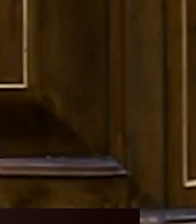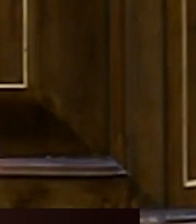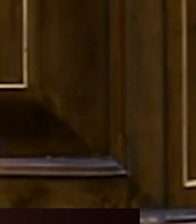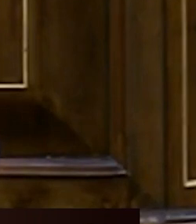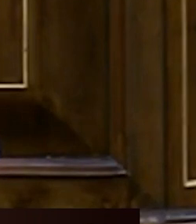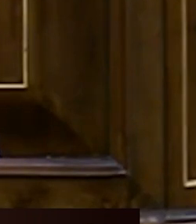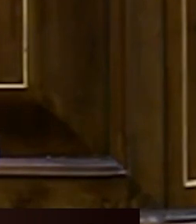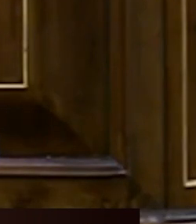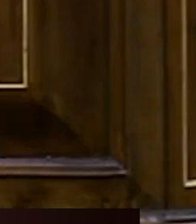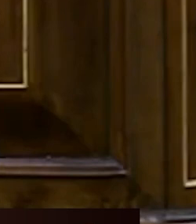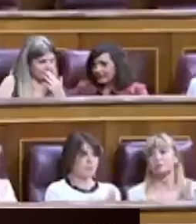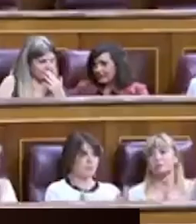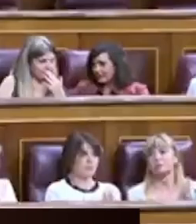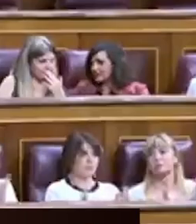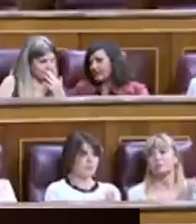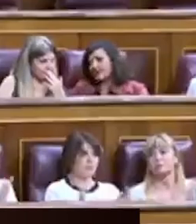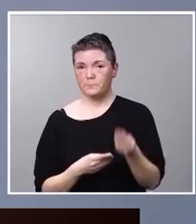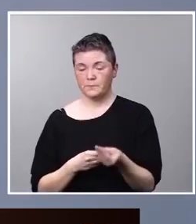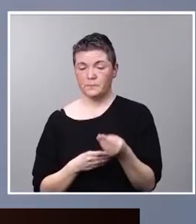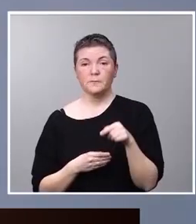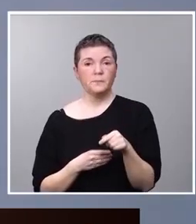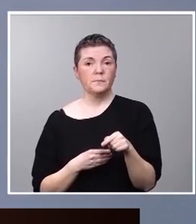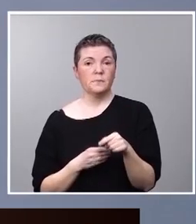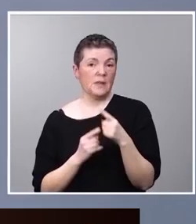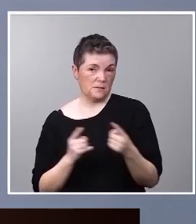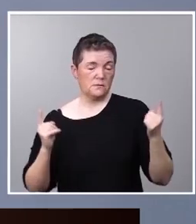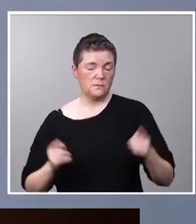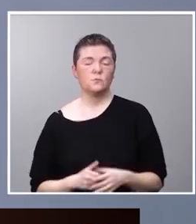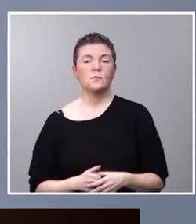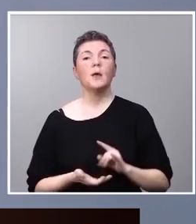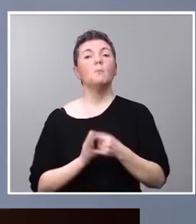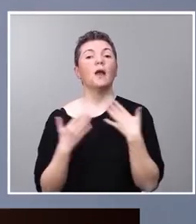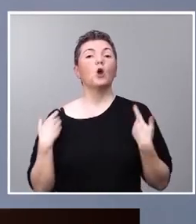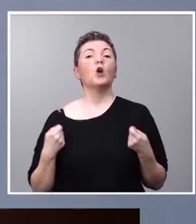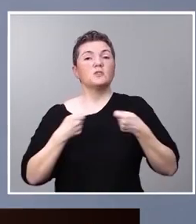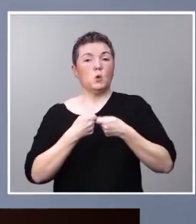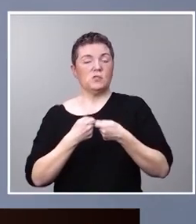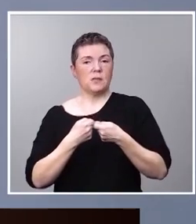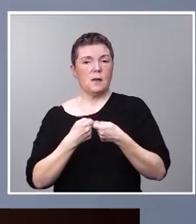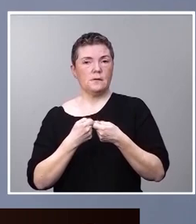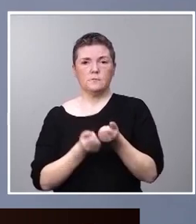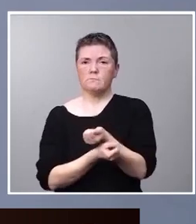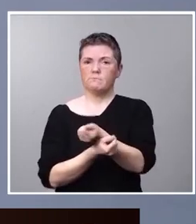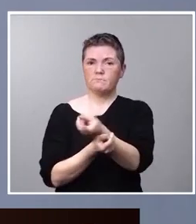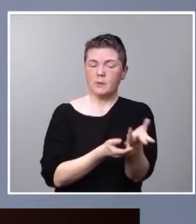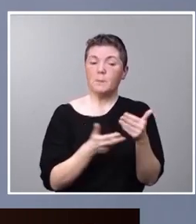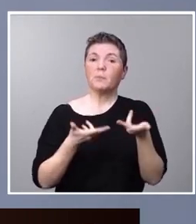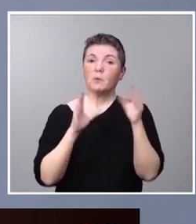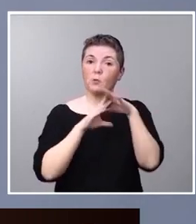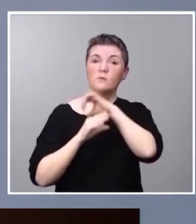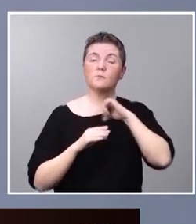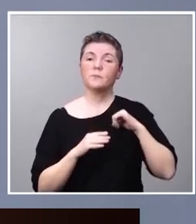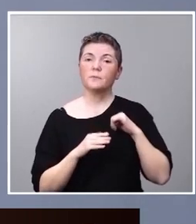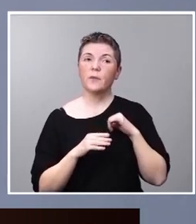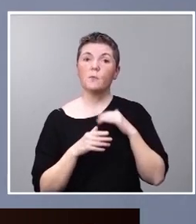o de 12 a 13 o a 14, pero no, insisto, lo único que hacen es un artículo que no sirve para nada, porque lo que